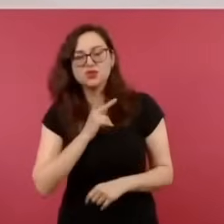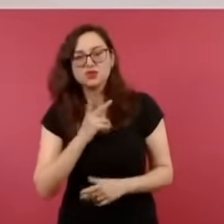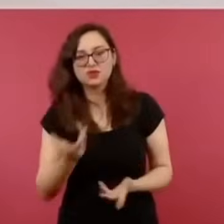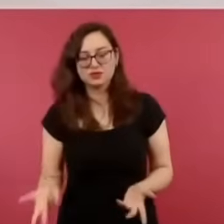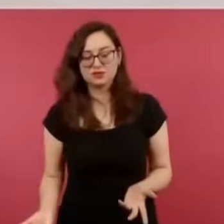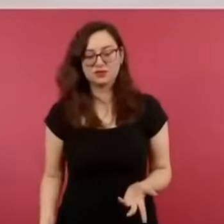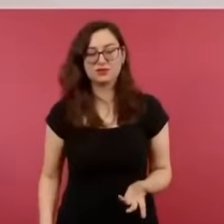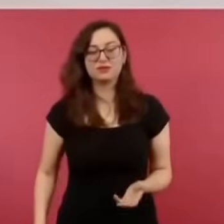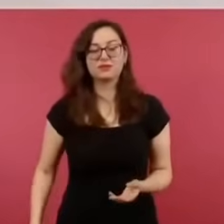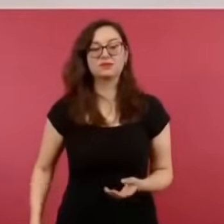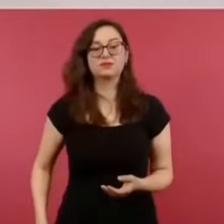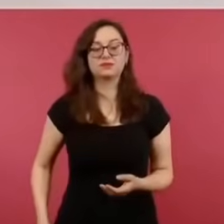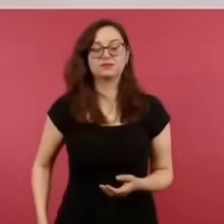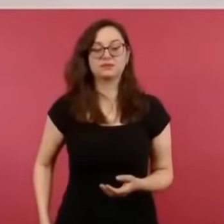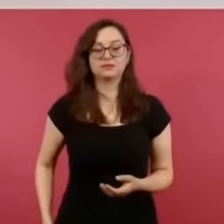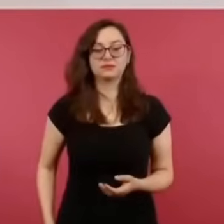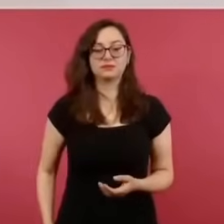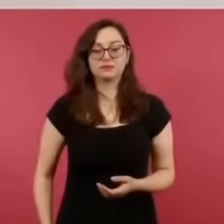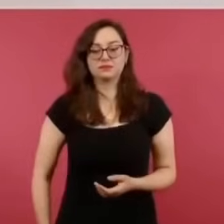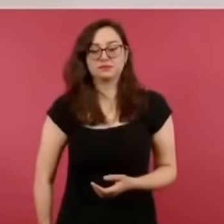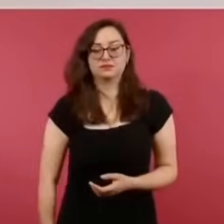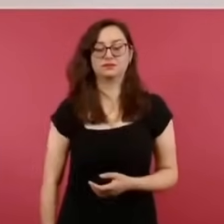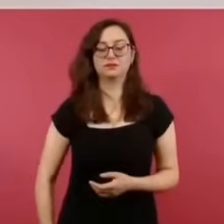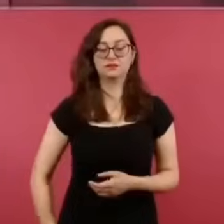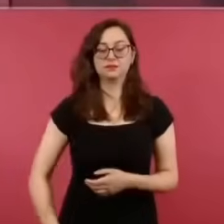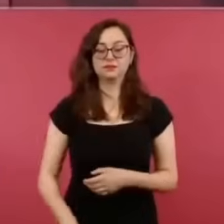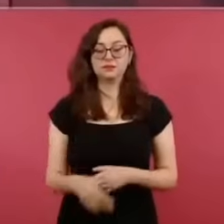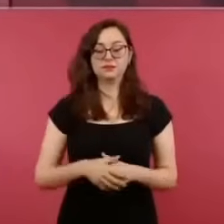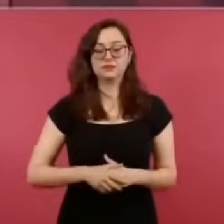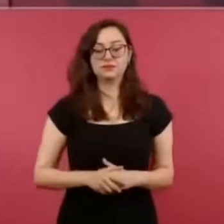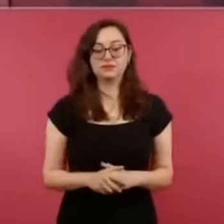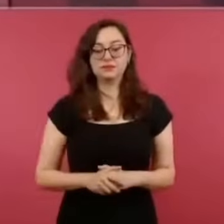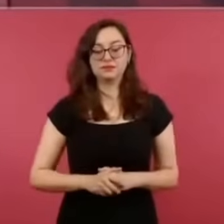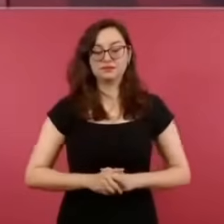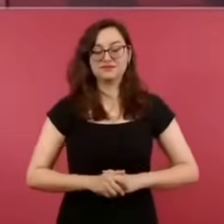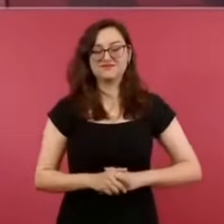Pero estaba tan mal el régimen de corrupción